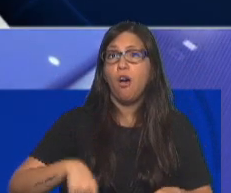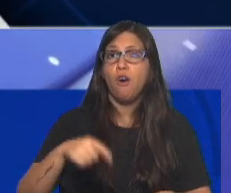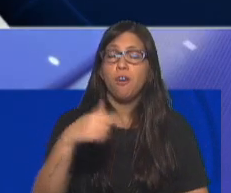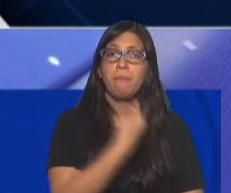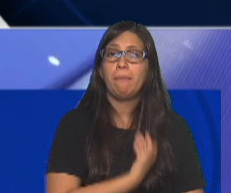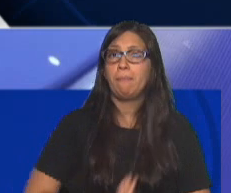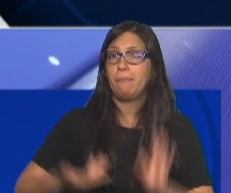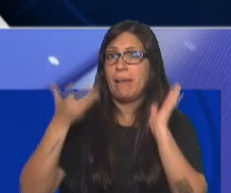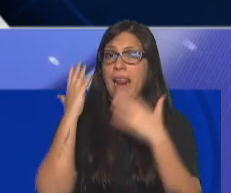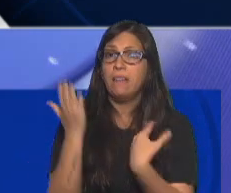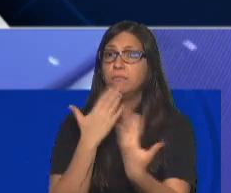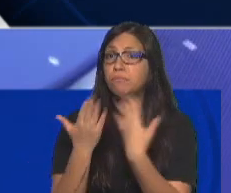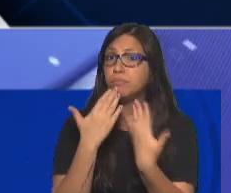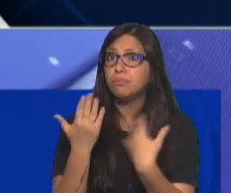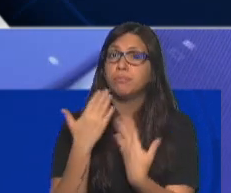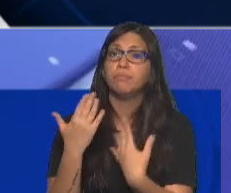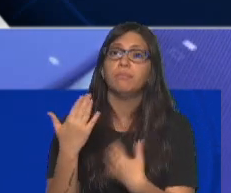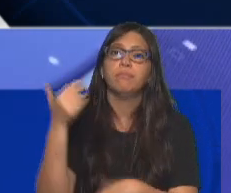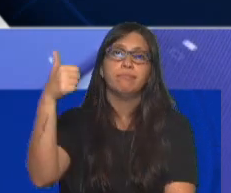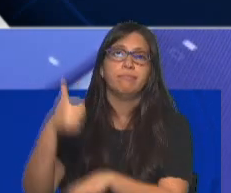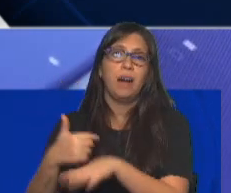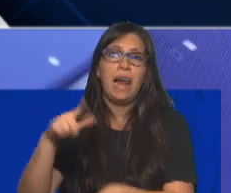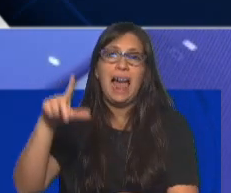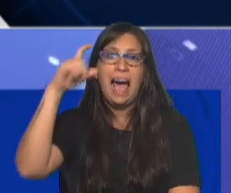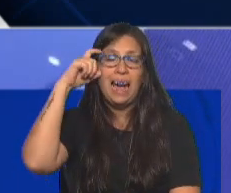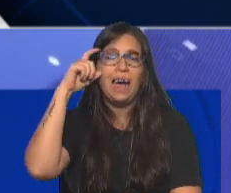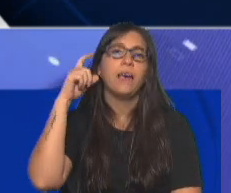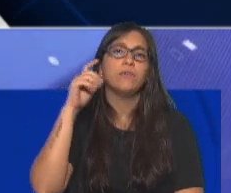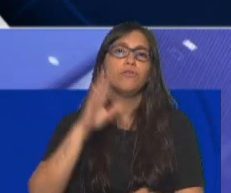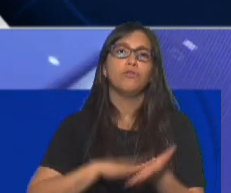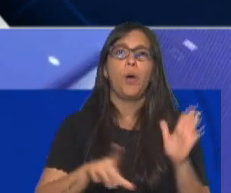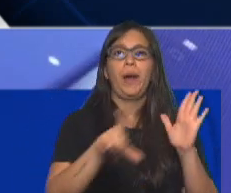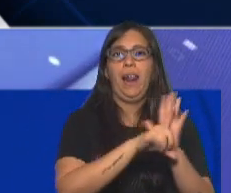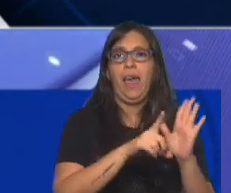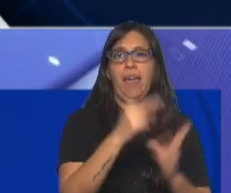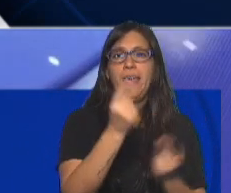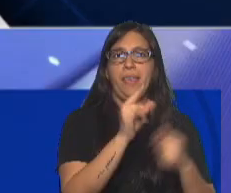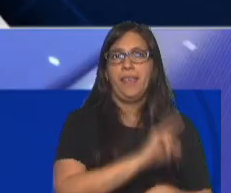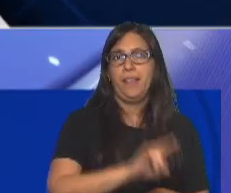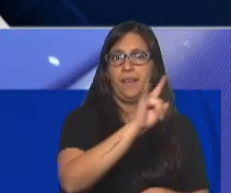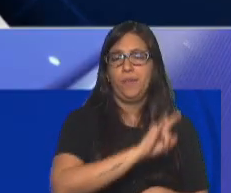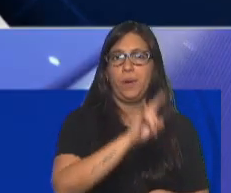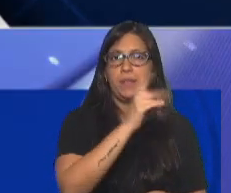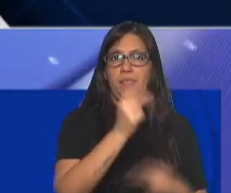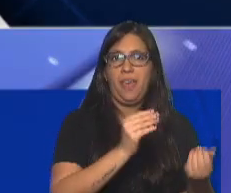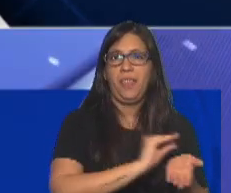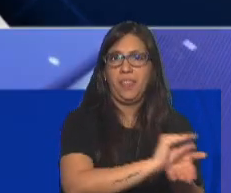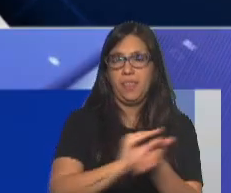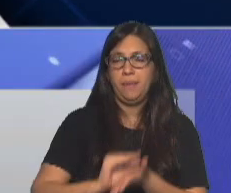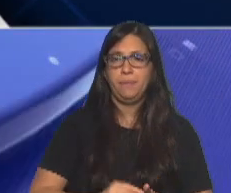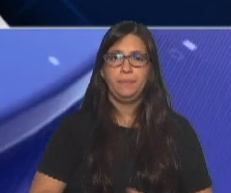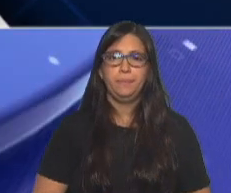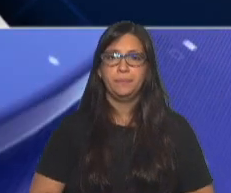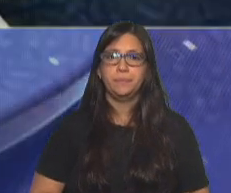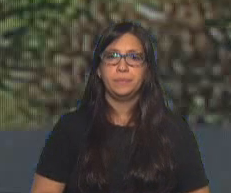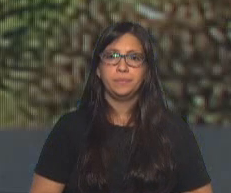Javier Miley en el marco justamente del posicionamiento del poder ejecutivo nacional frente a la protesta de docentes y estudiantes universitarios